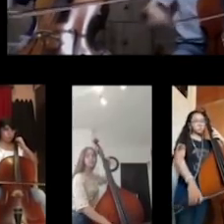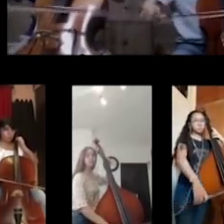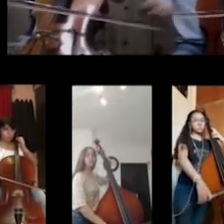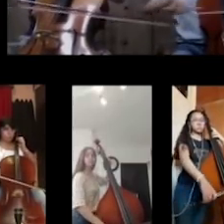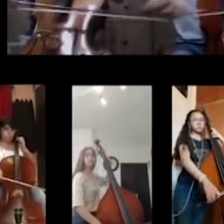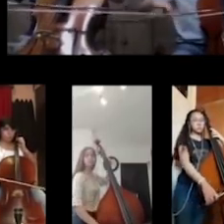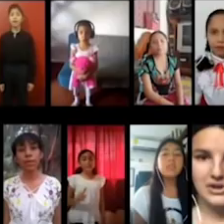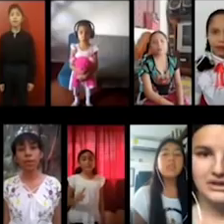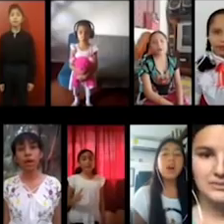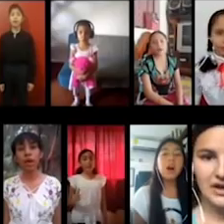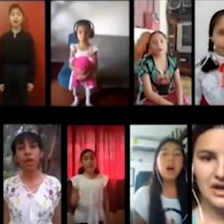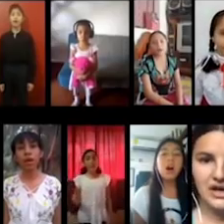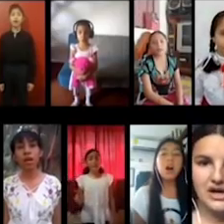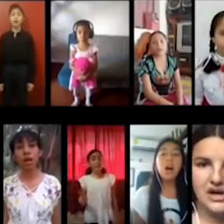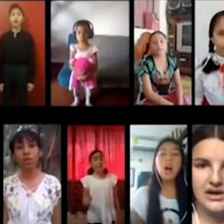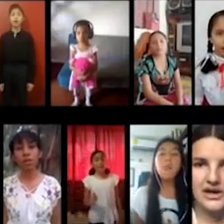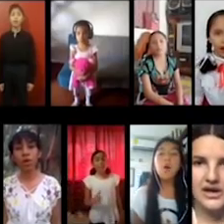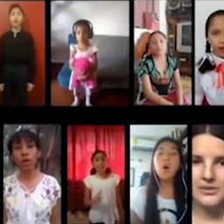¡Gracias!